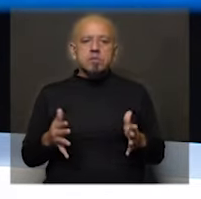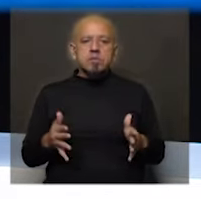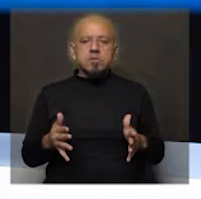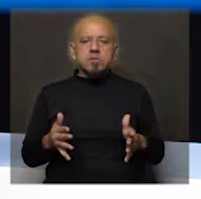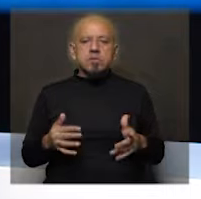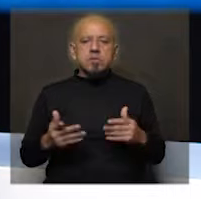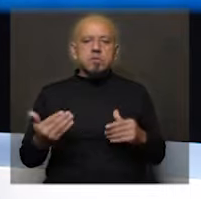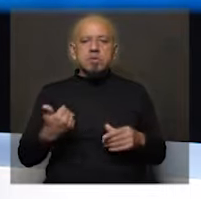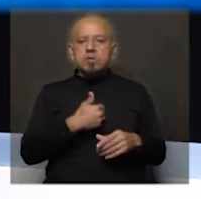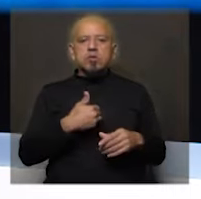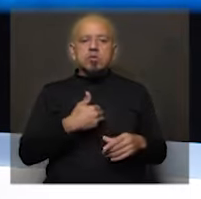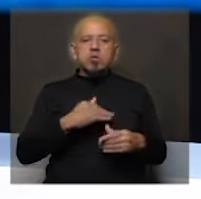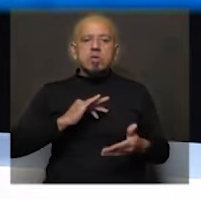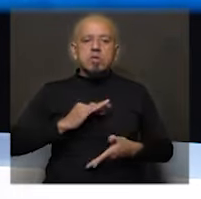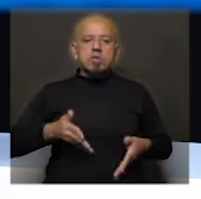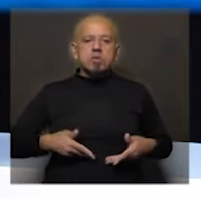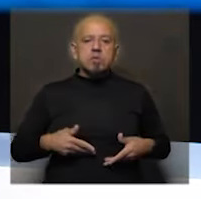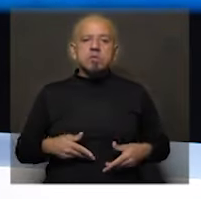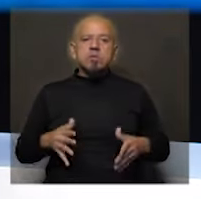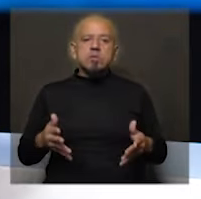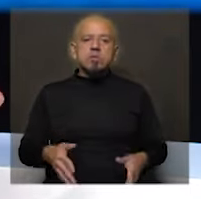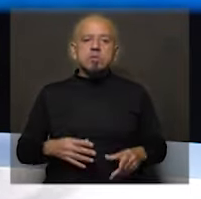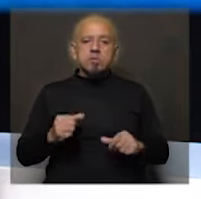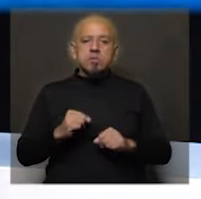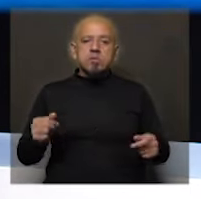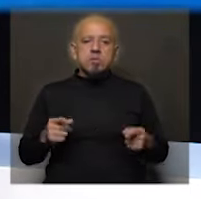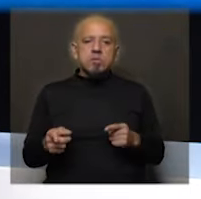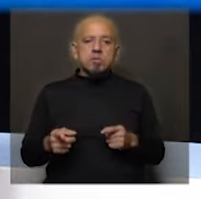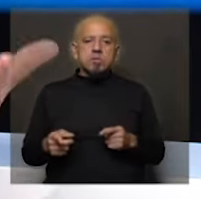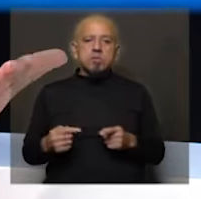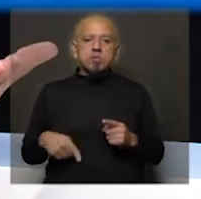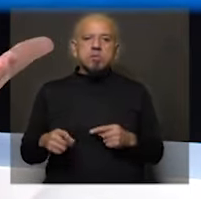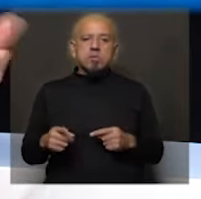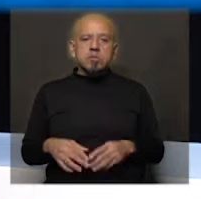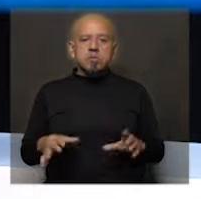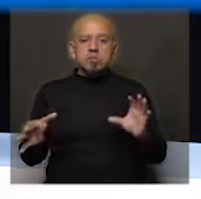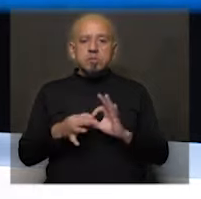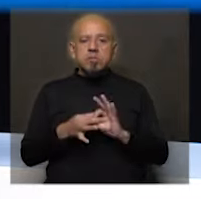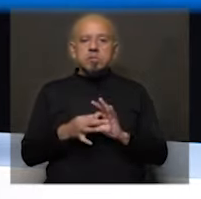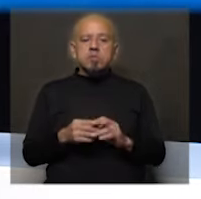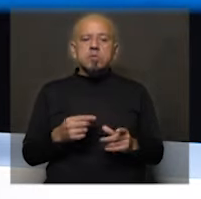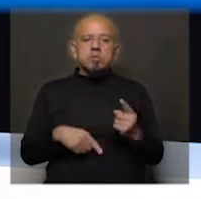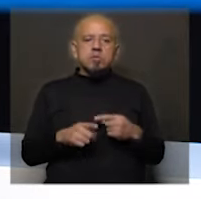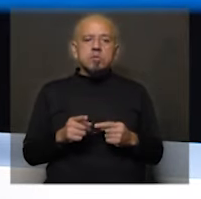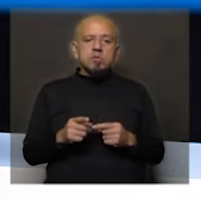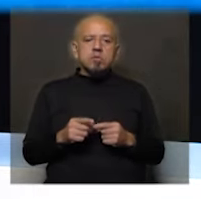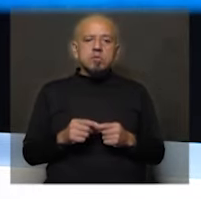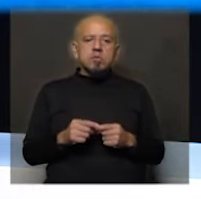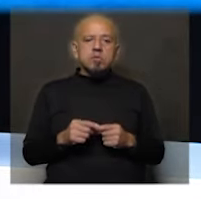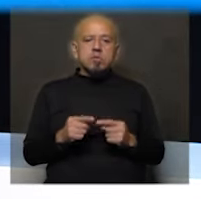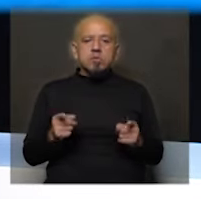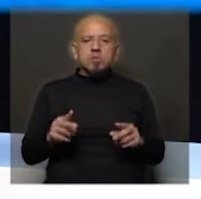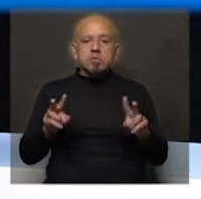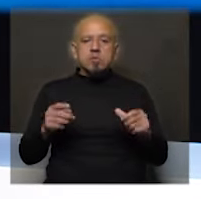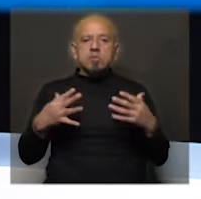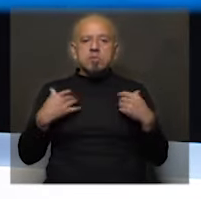según el rol de género nos va a permitir sanar los los vínculos no y en eso tú Traías el tema